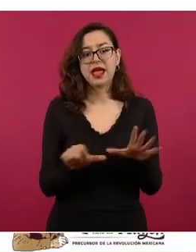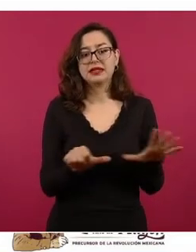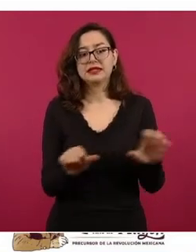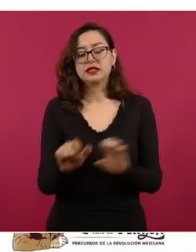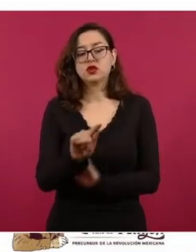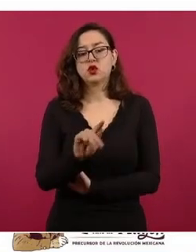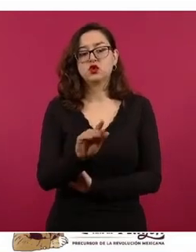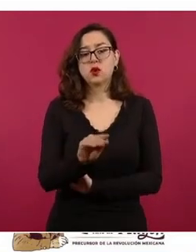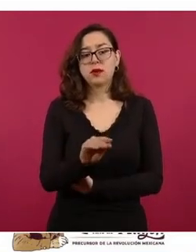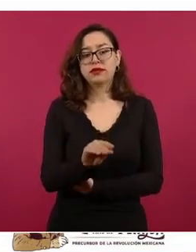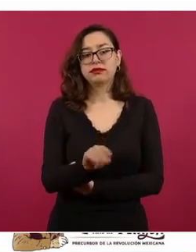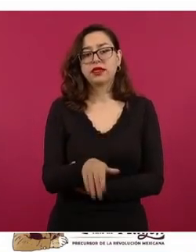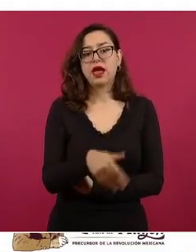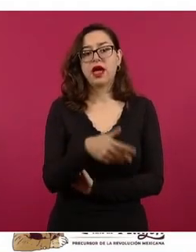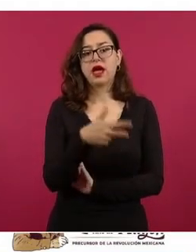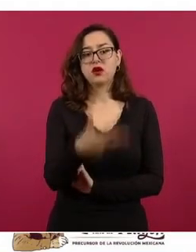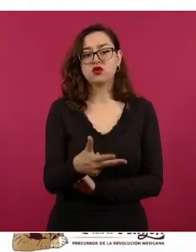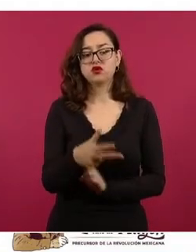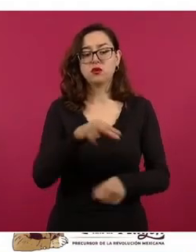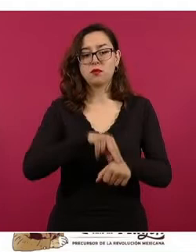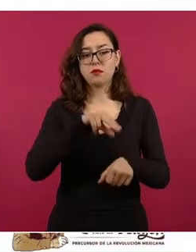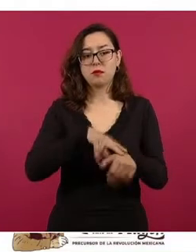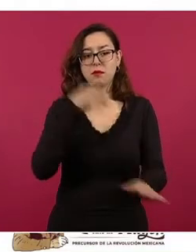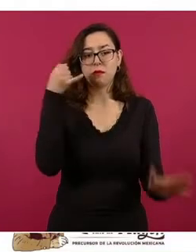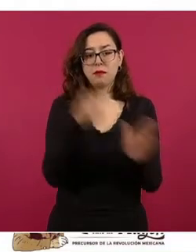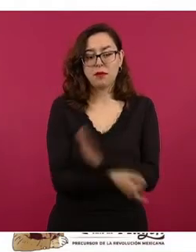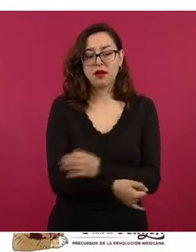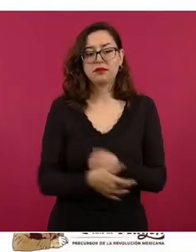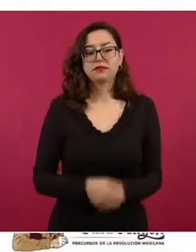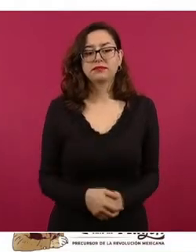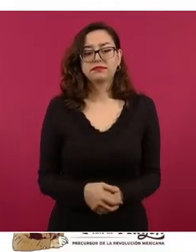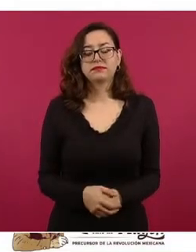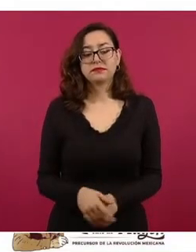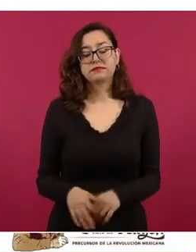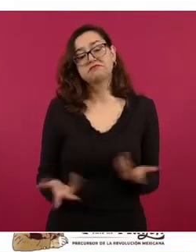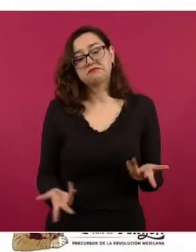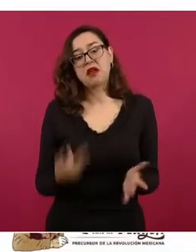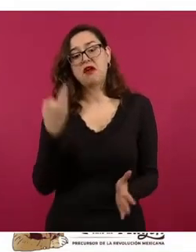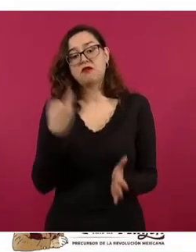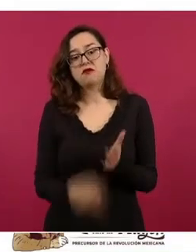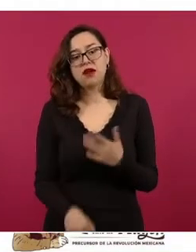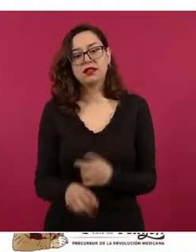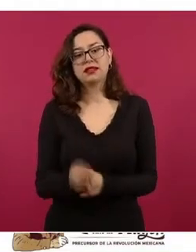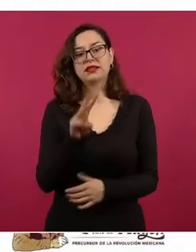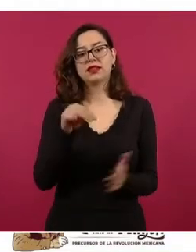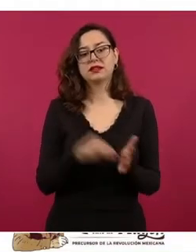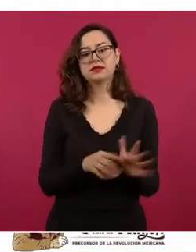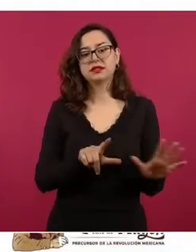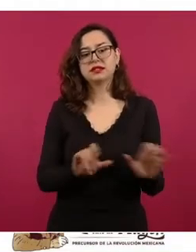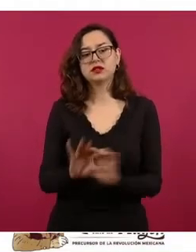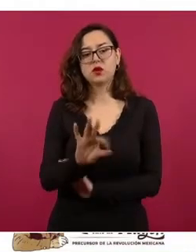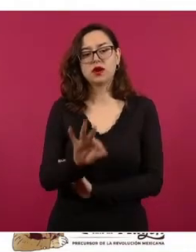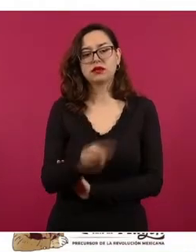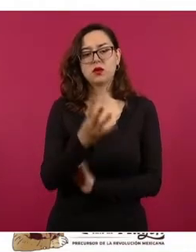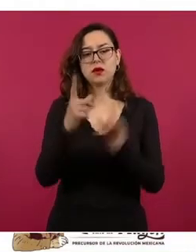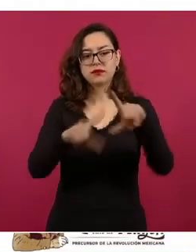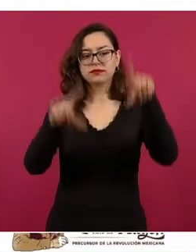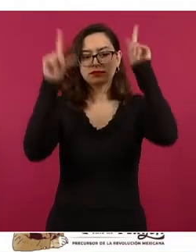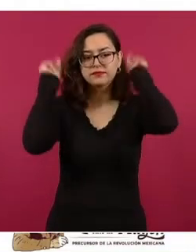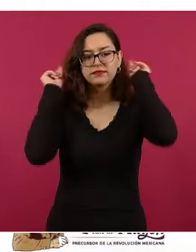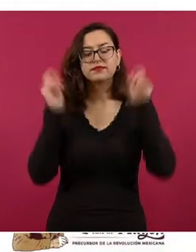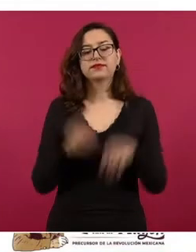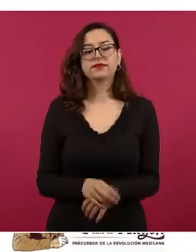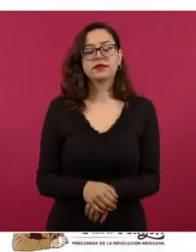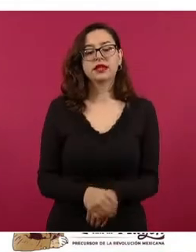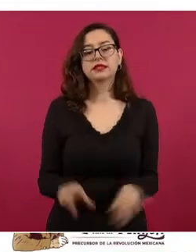especialistas. A esto habría que sumar 3,744 de personal de enfermería y